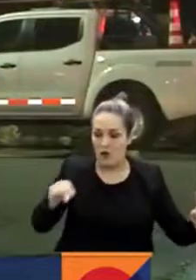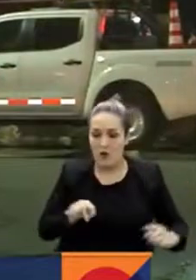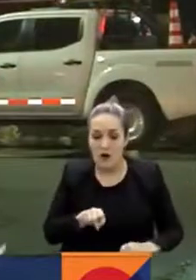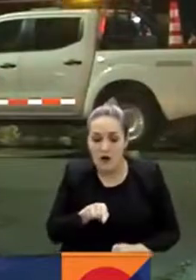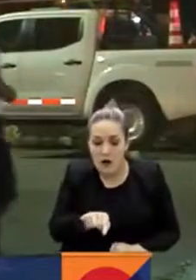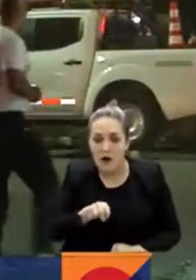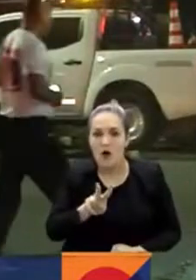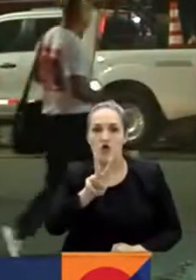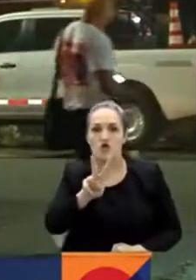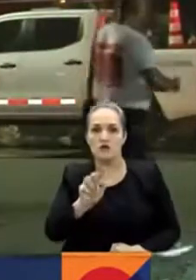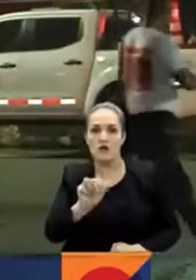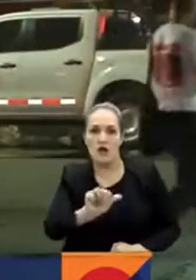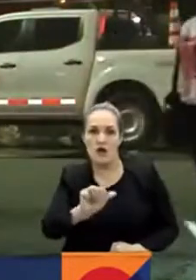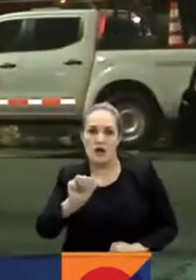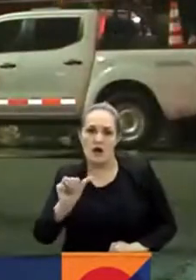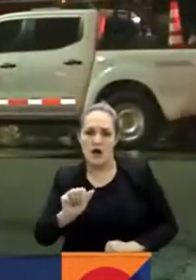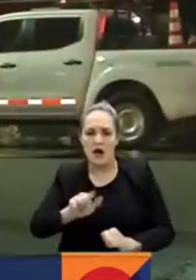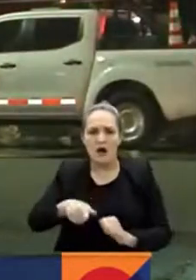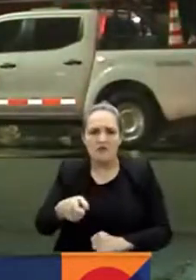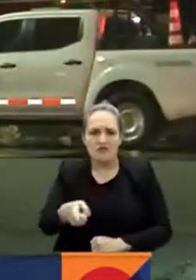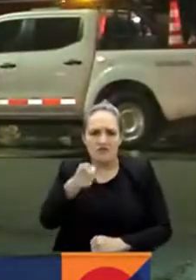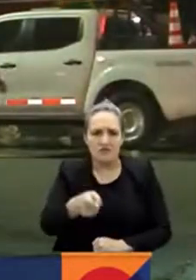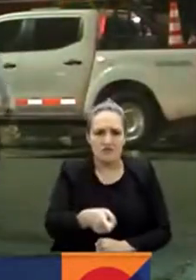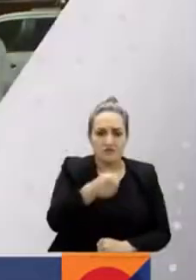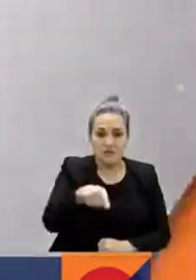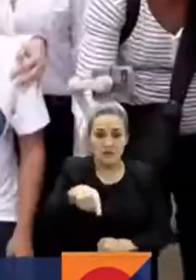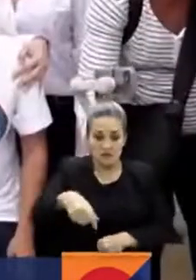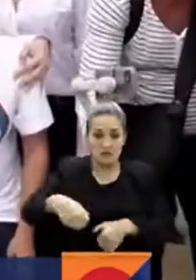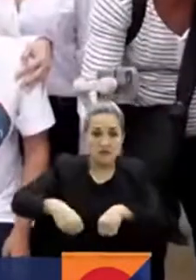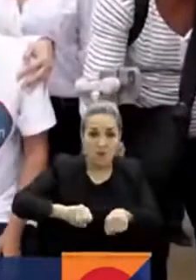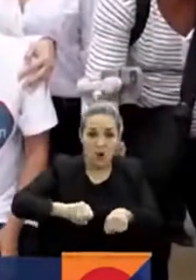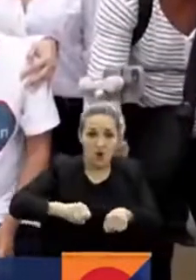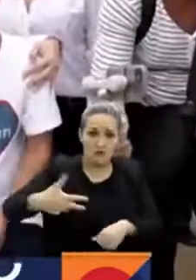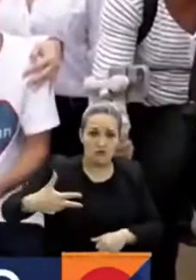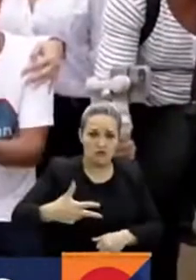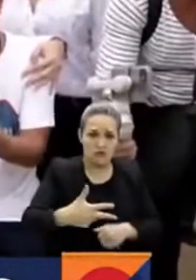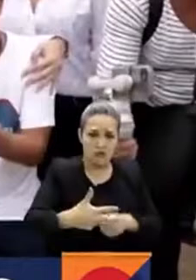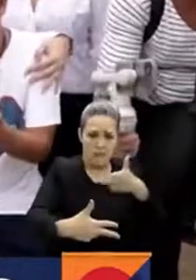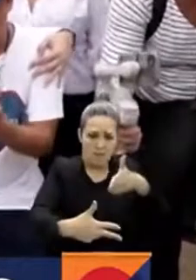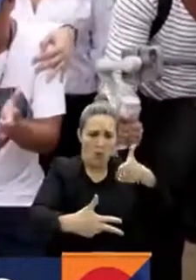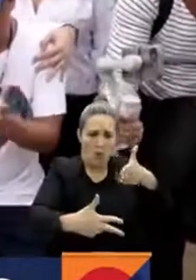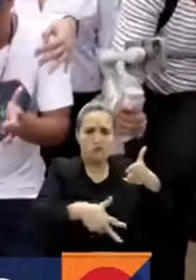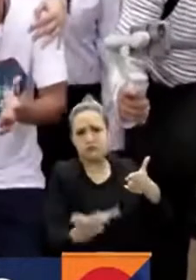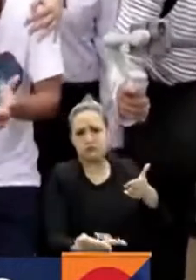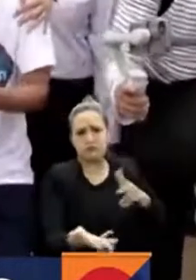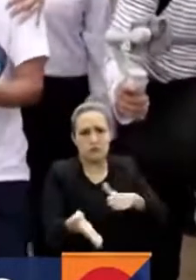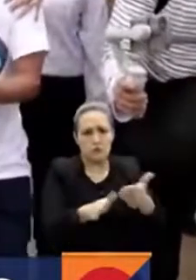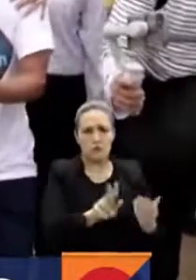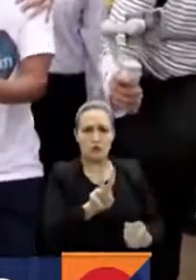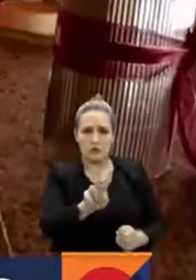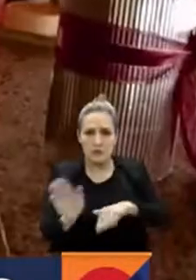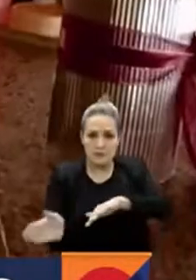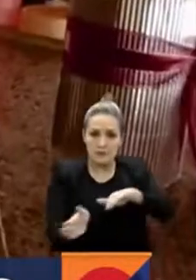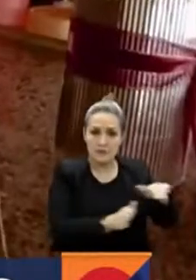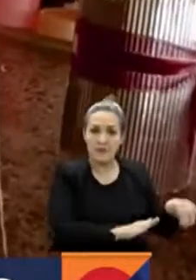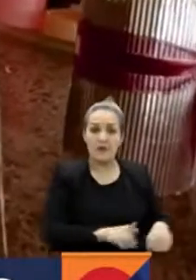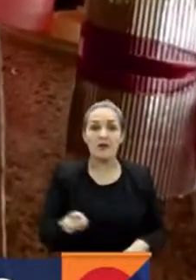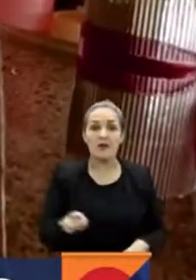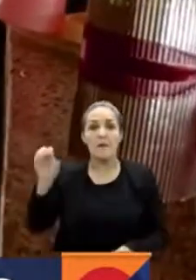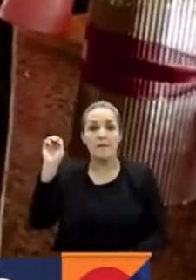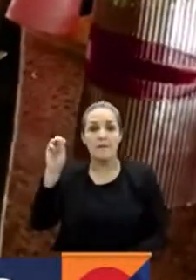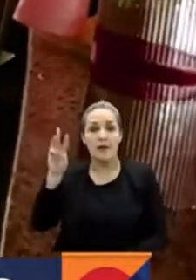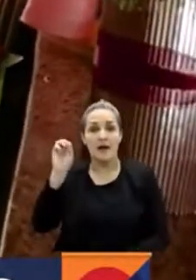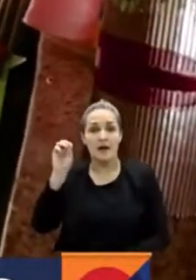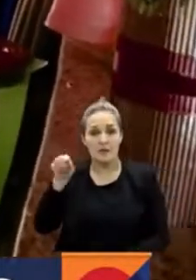arma de fuego. Las víctimas se movilizaban en motocicleta. Llega el agua potable a Malambo